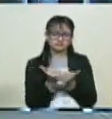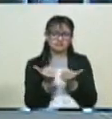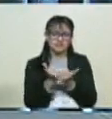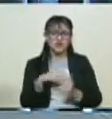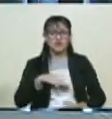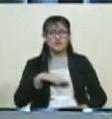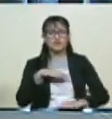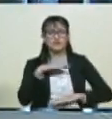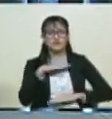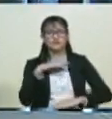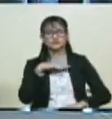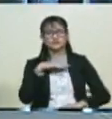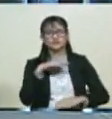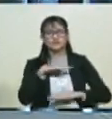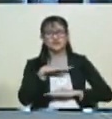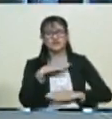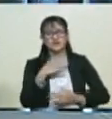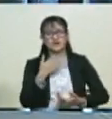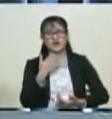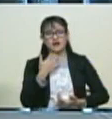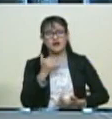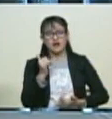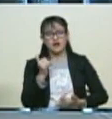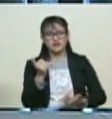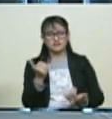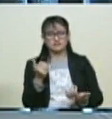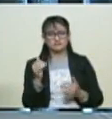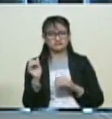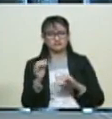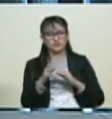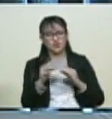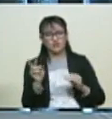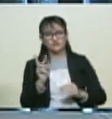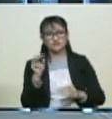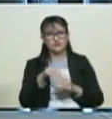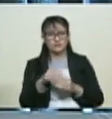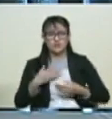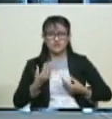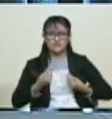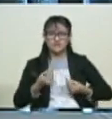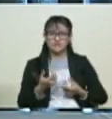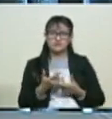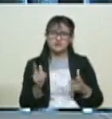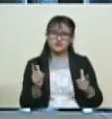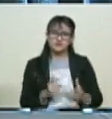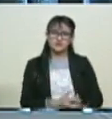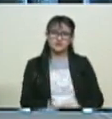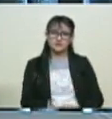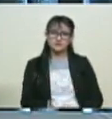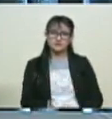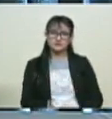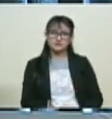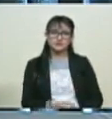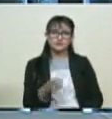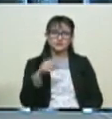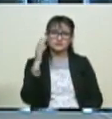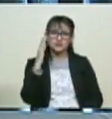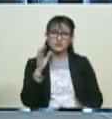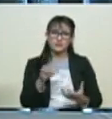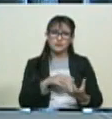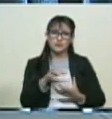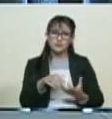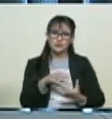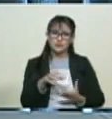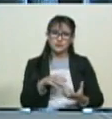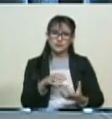sencillamente igualmente saben ustedes los problemas